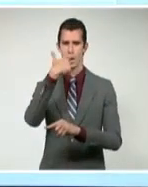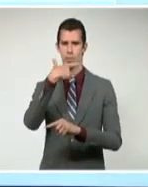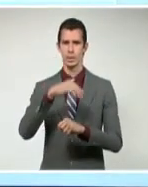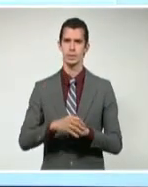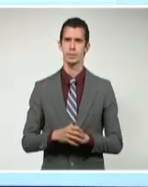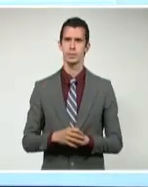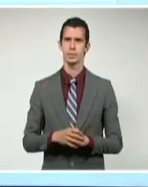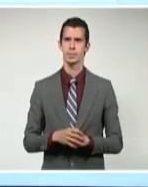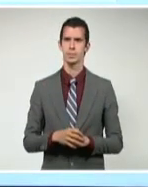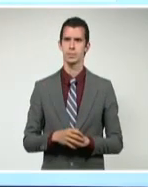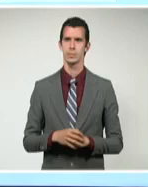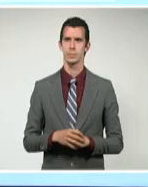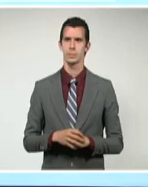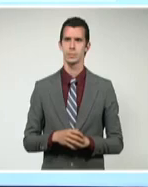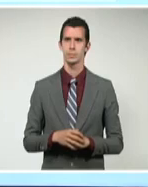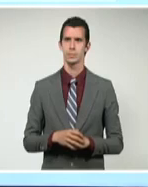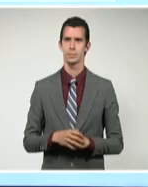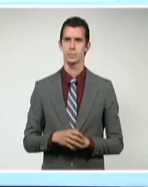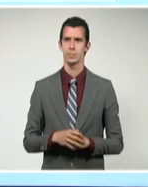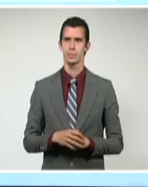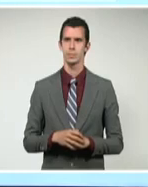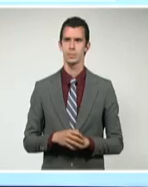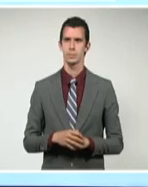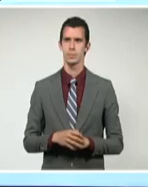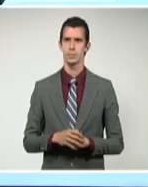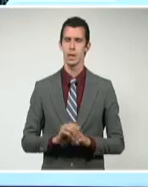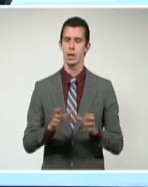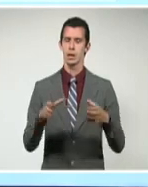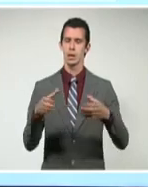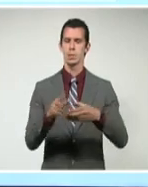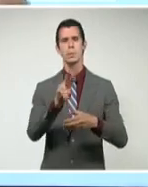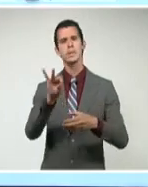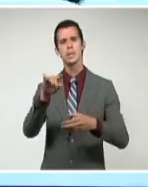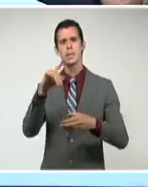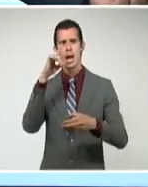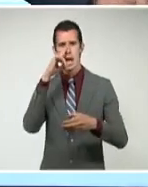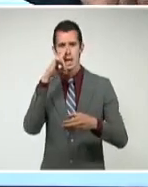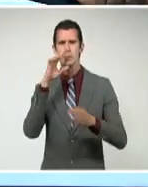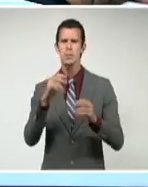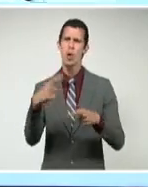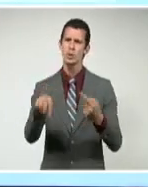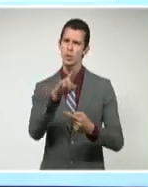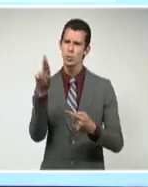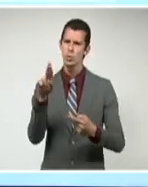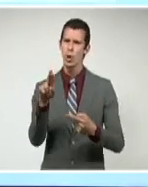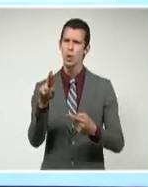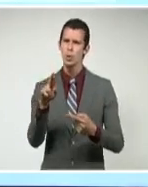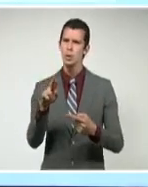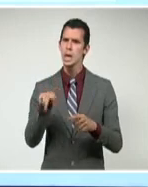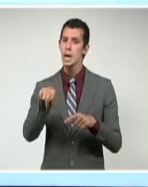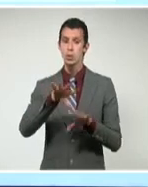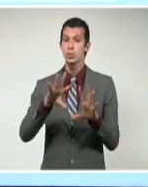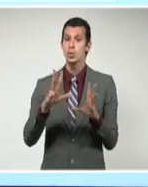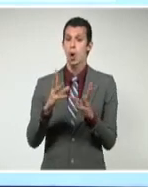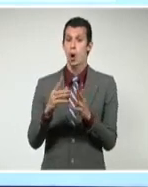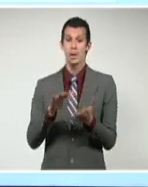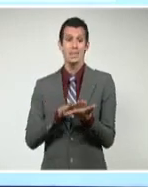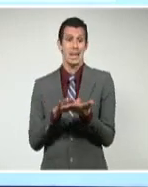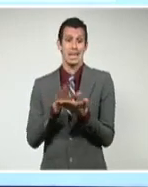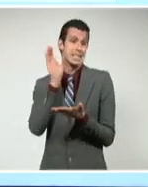medidas de seguridad antinoticiero, no obstante, tengo que hablarles de la agenda de mañana. Bueno, si es que pueden hacer la